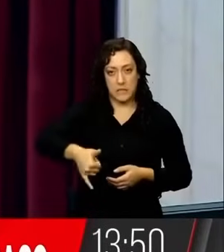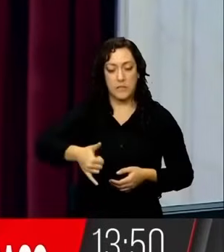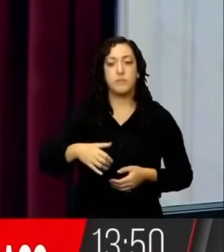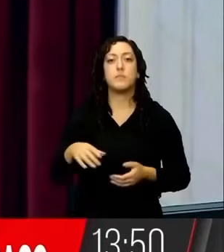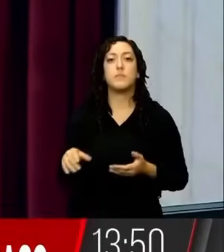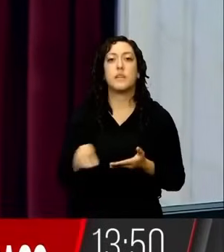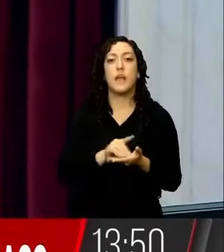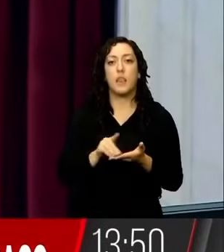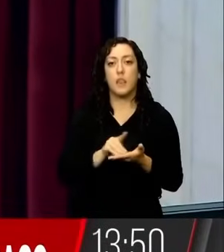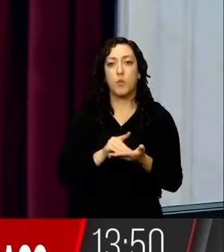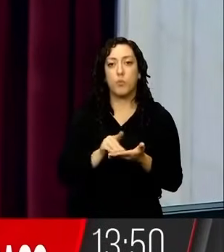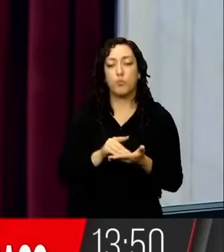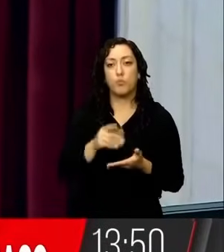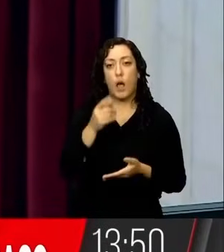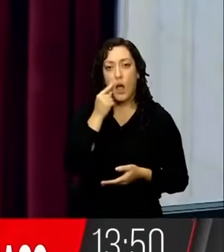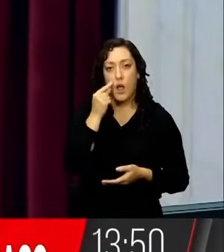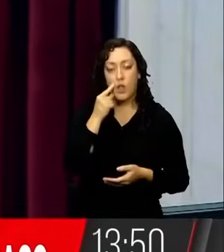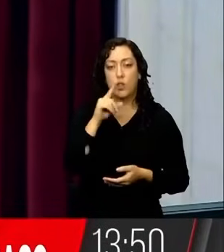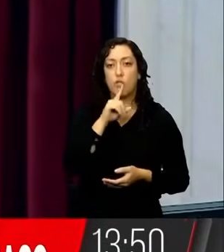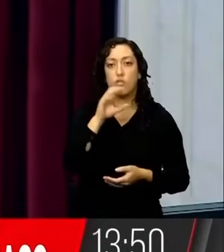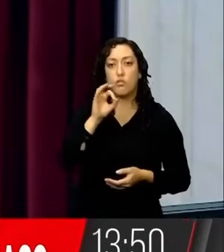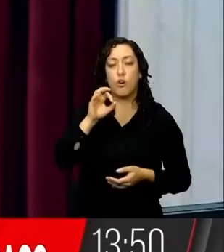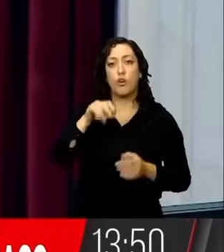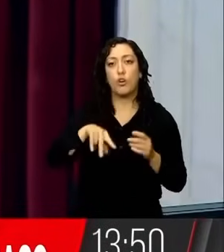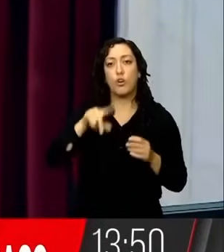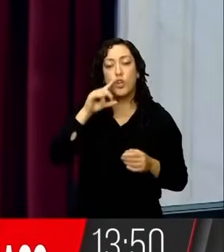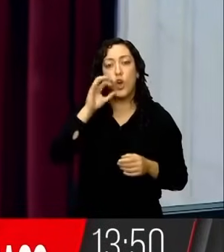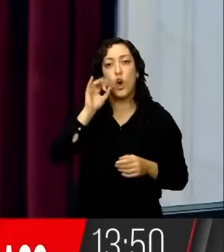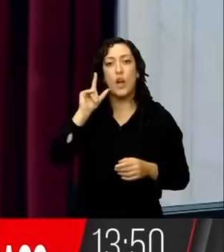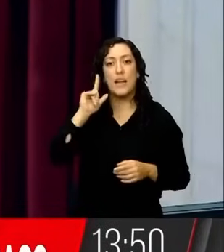Afirmativo. Diputado Eduardo Tonioli.